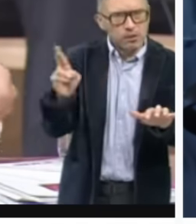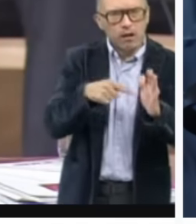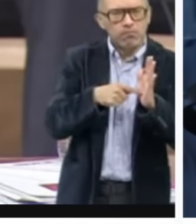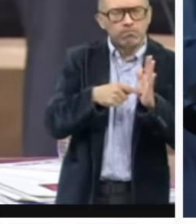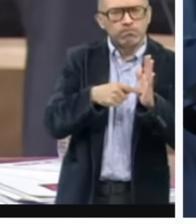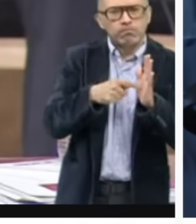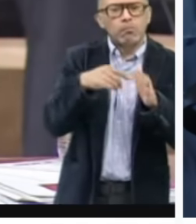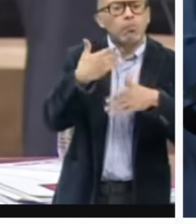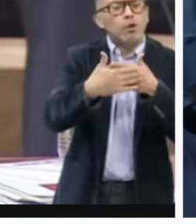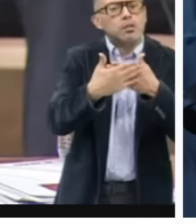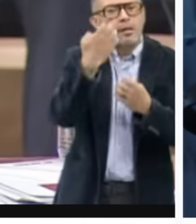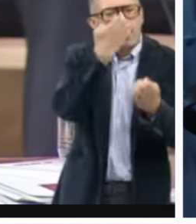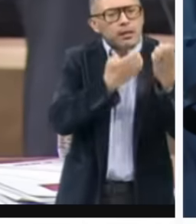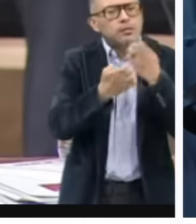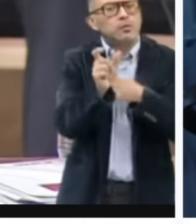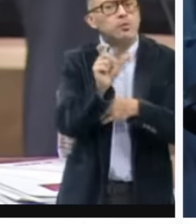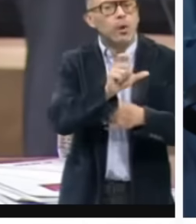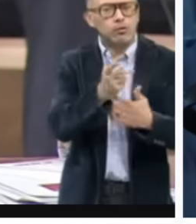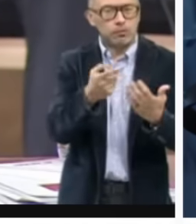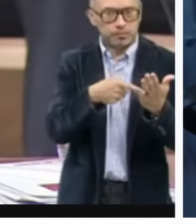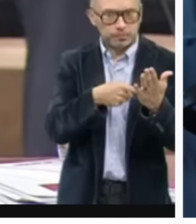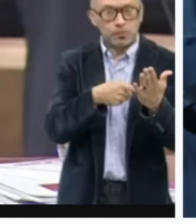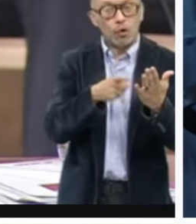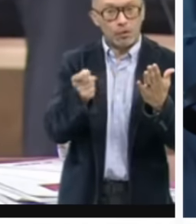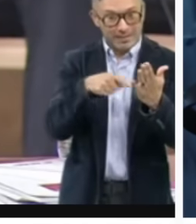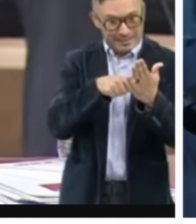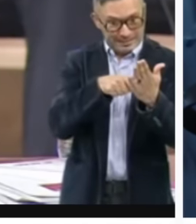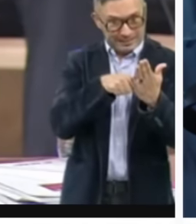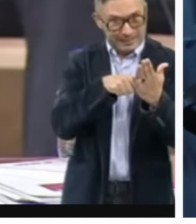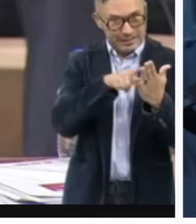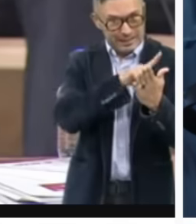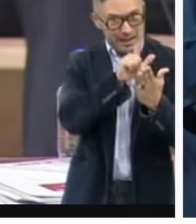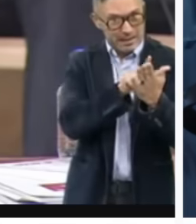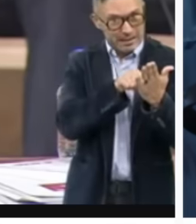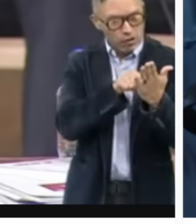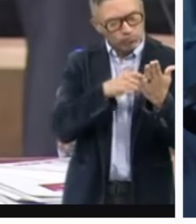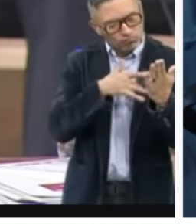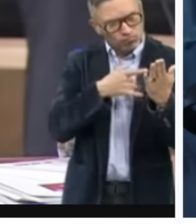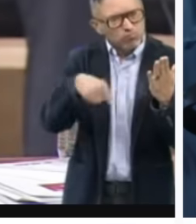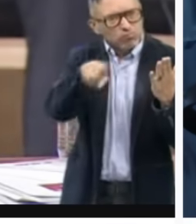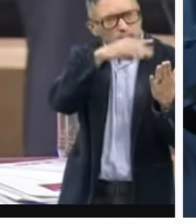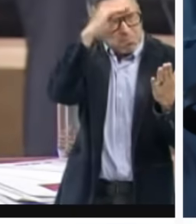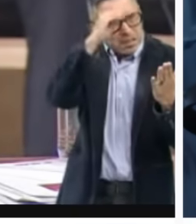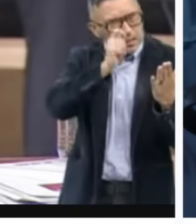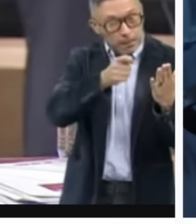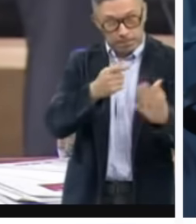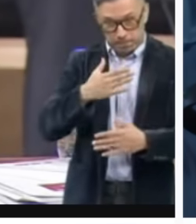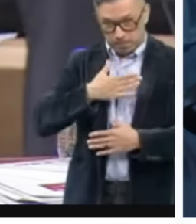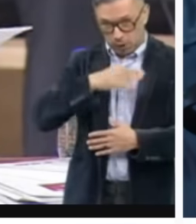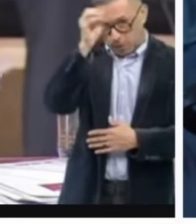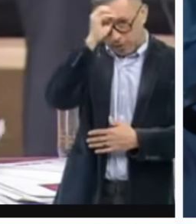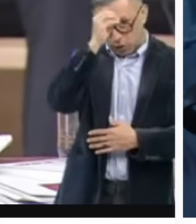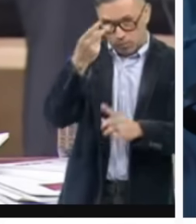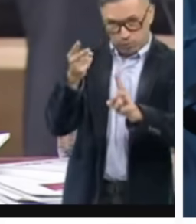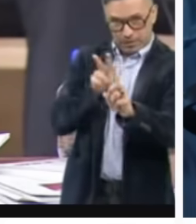sino cómo se va a interpretar dicha disposición. Y desde mi punto de vista, yo considero que la